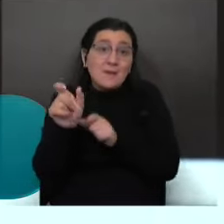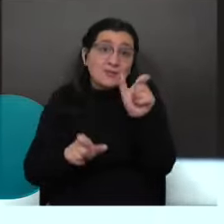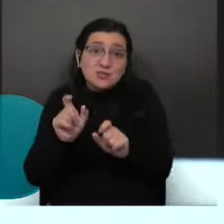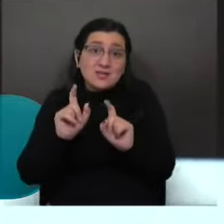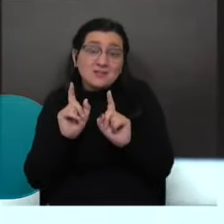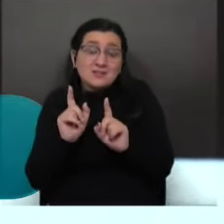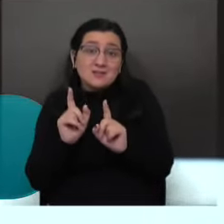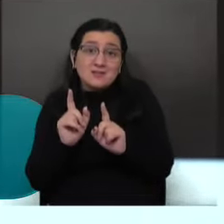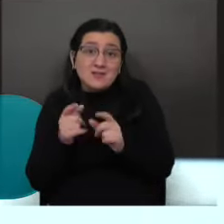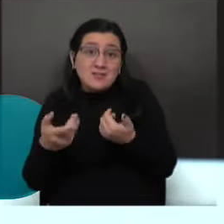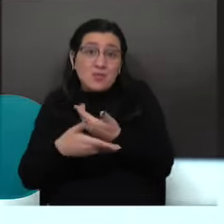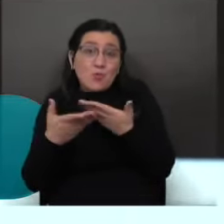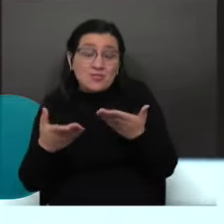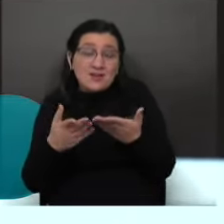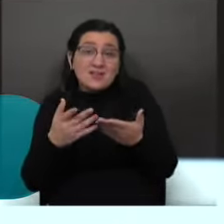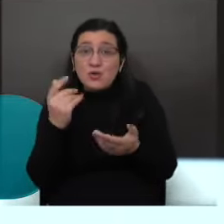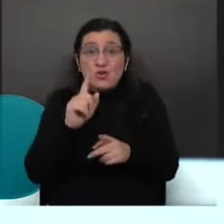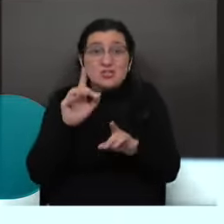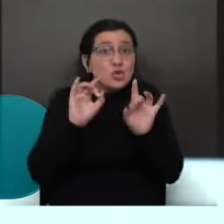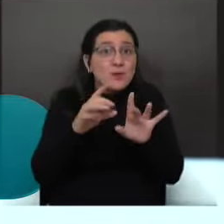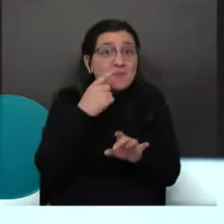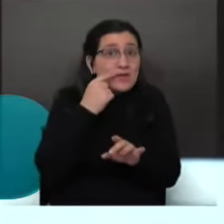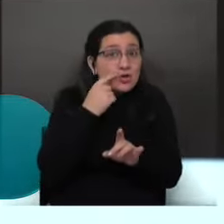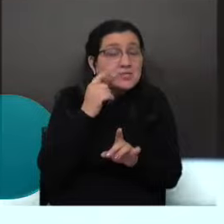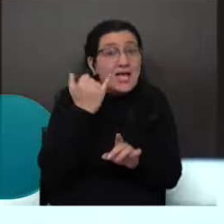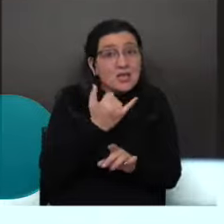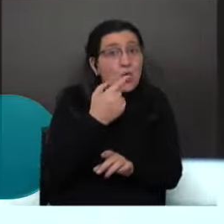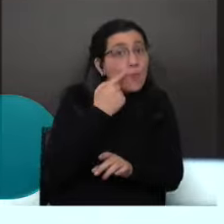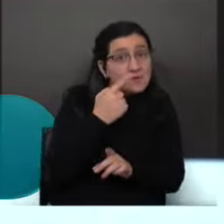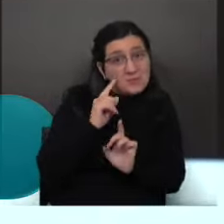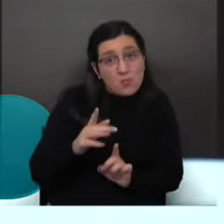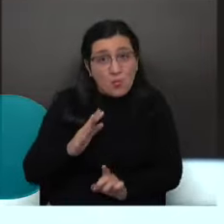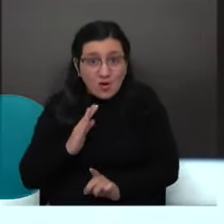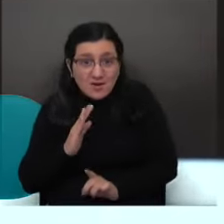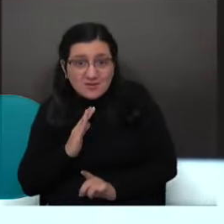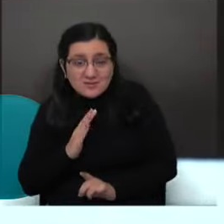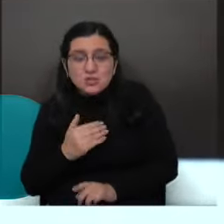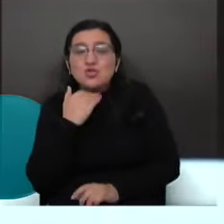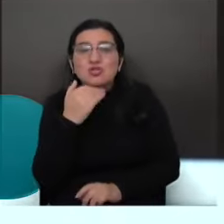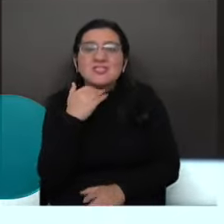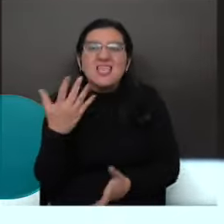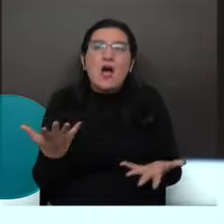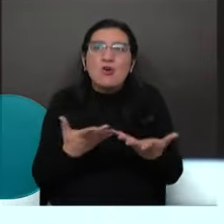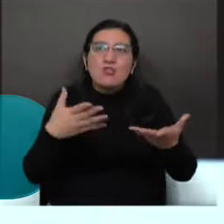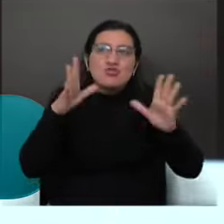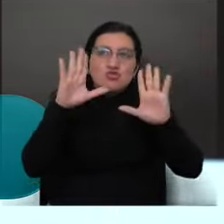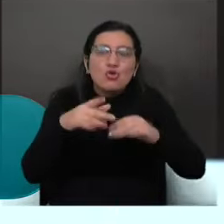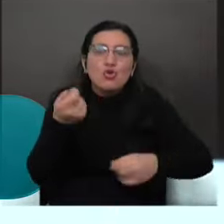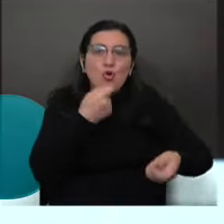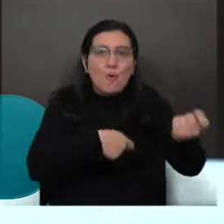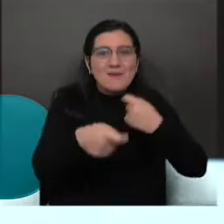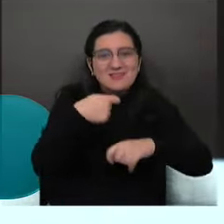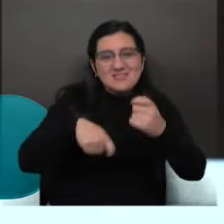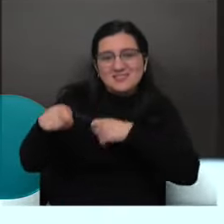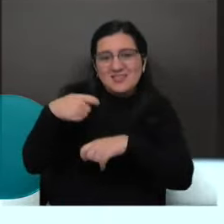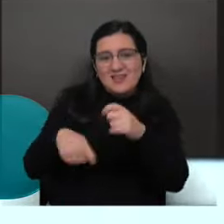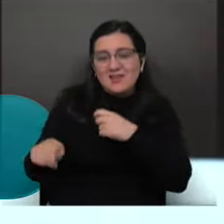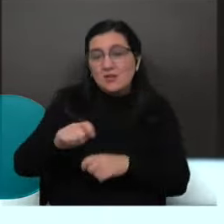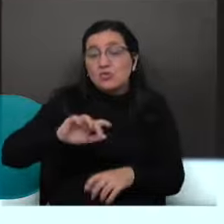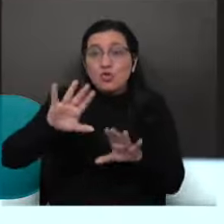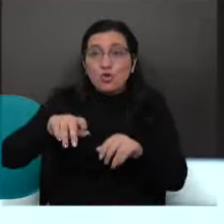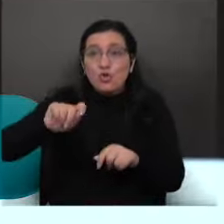también porque vos vos le das eso yo no sé si hoy todo lo com todos estos eh los